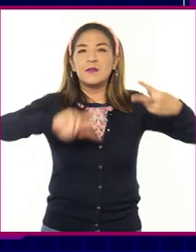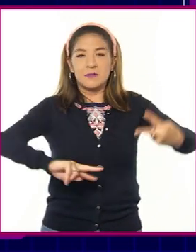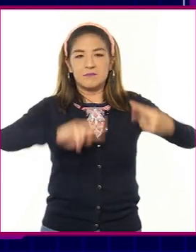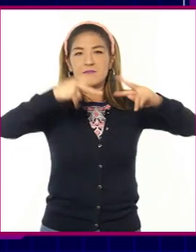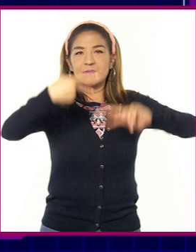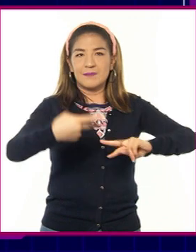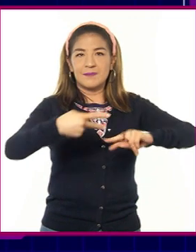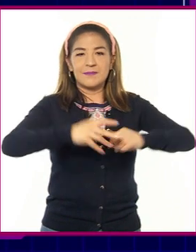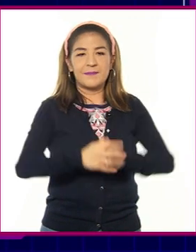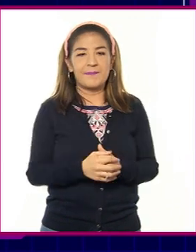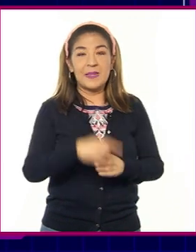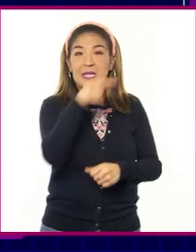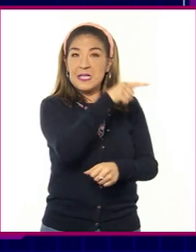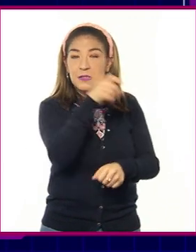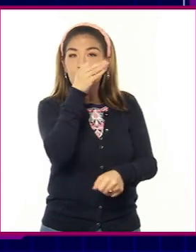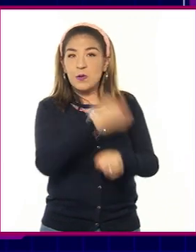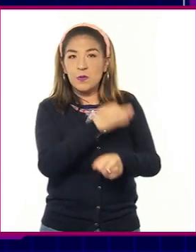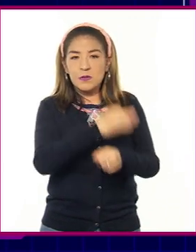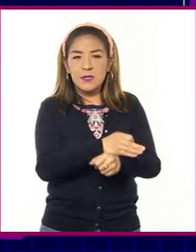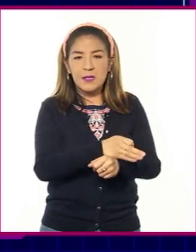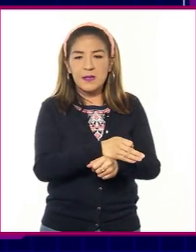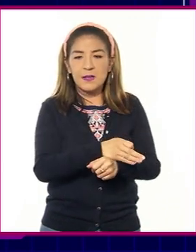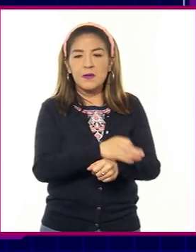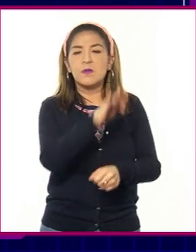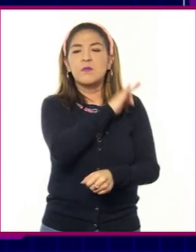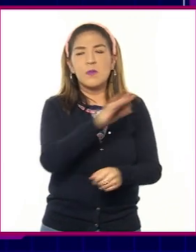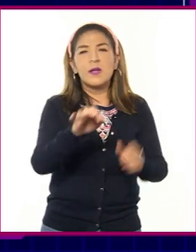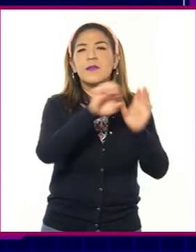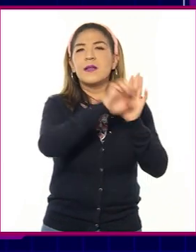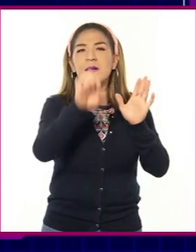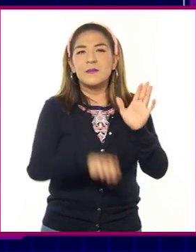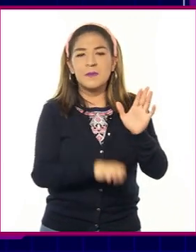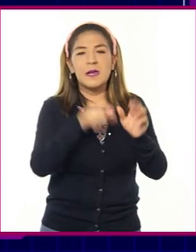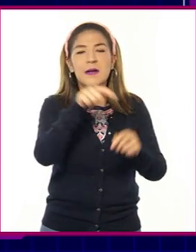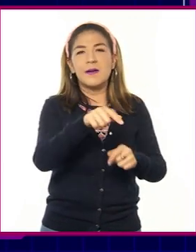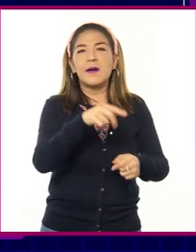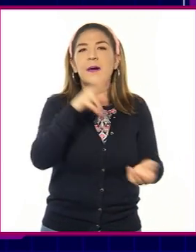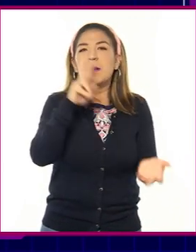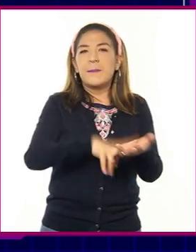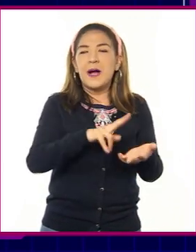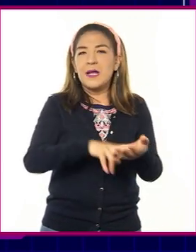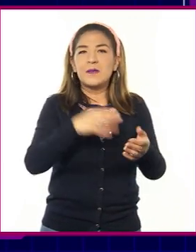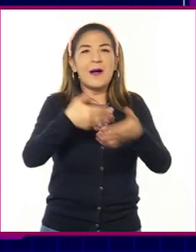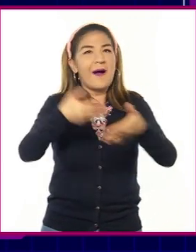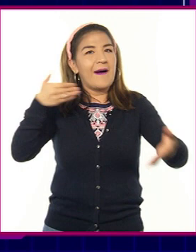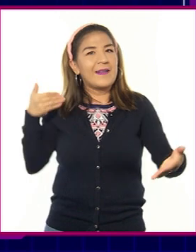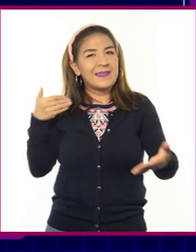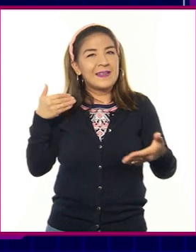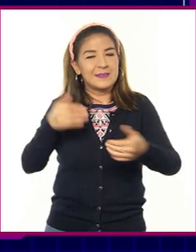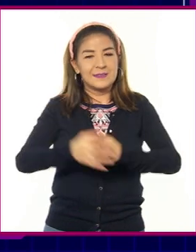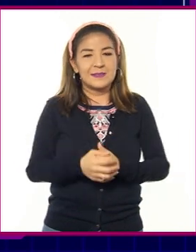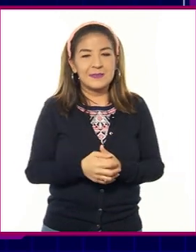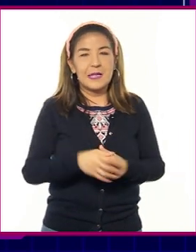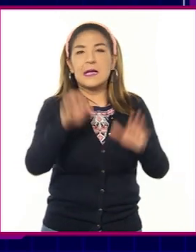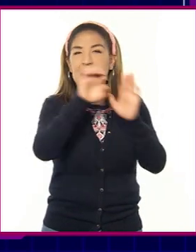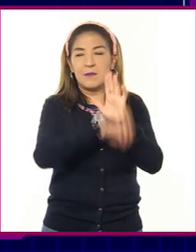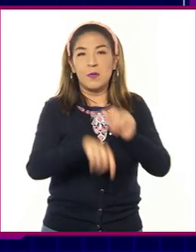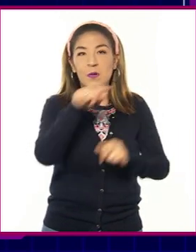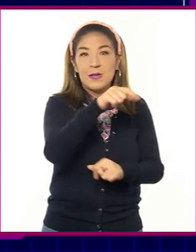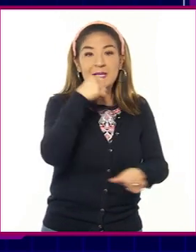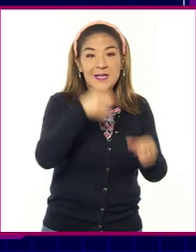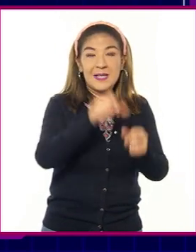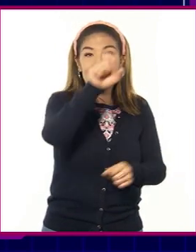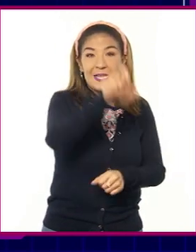proporcional. En ella se puede ejemplificar la propiedad enunciada anteriormente, ya que si a x